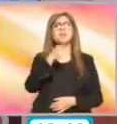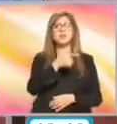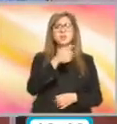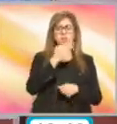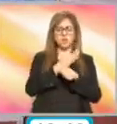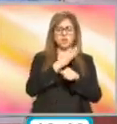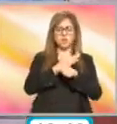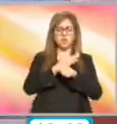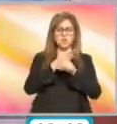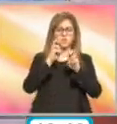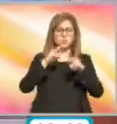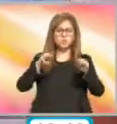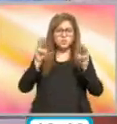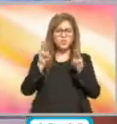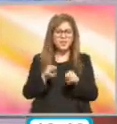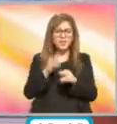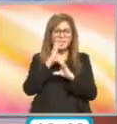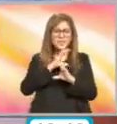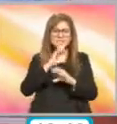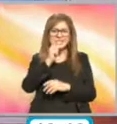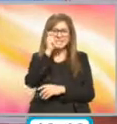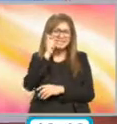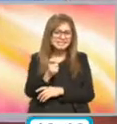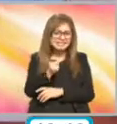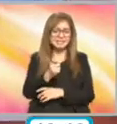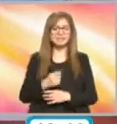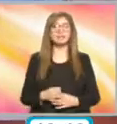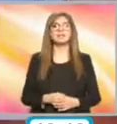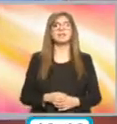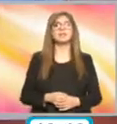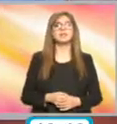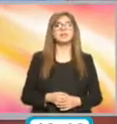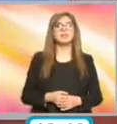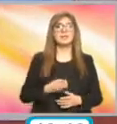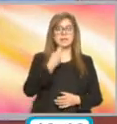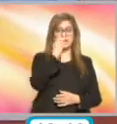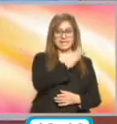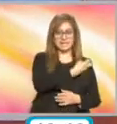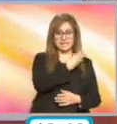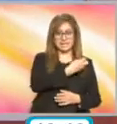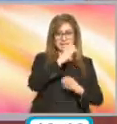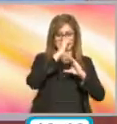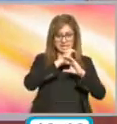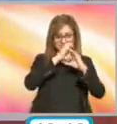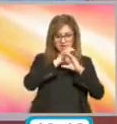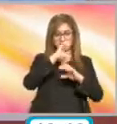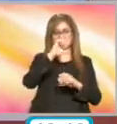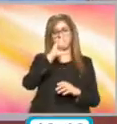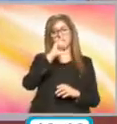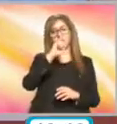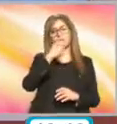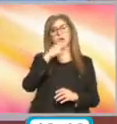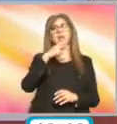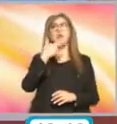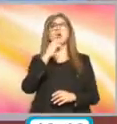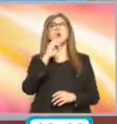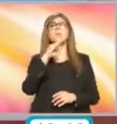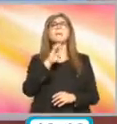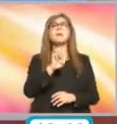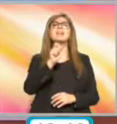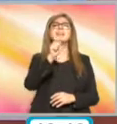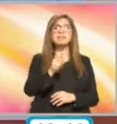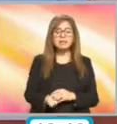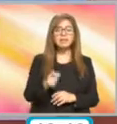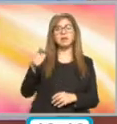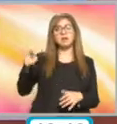música? Bueno, esta canción en particular. Long Way Home. Sí, Long Way Home. Habla sobre cómo